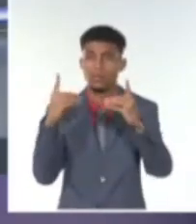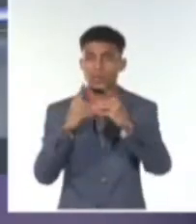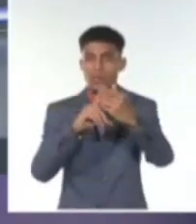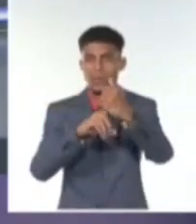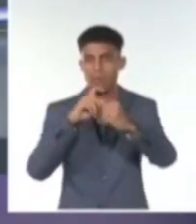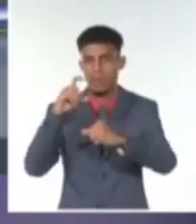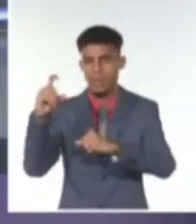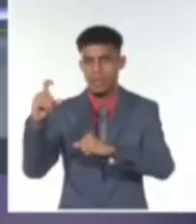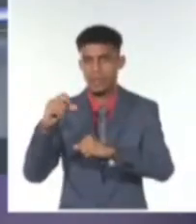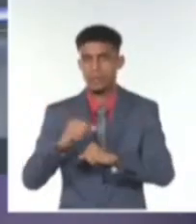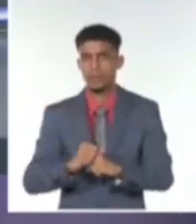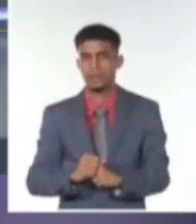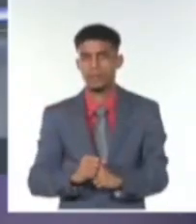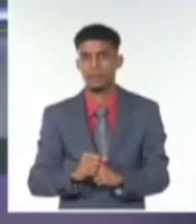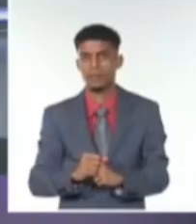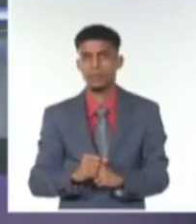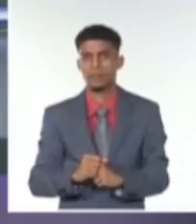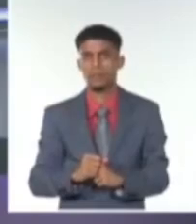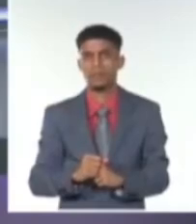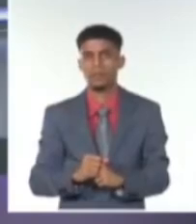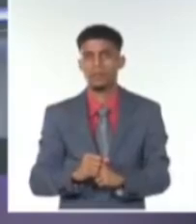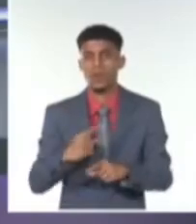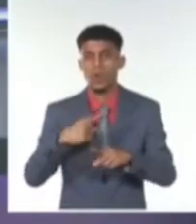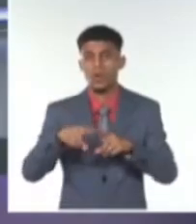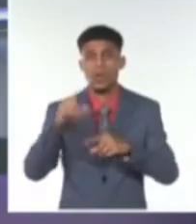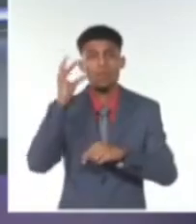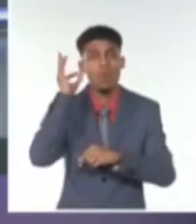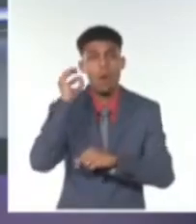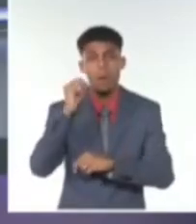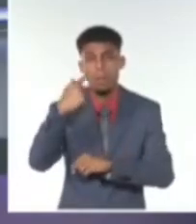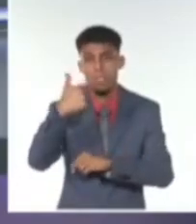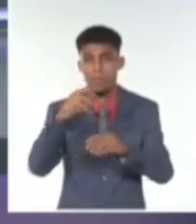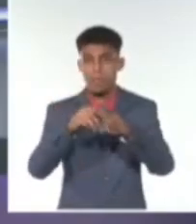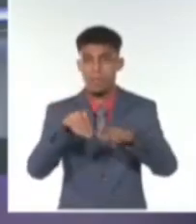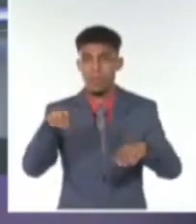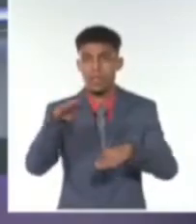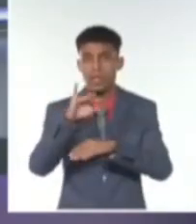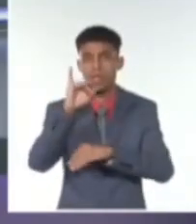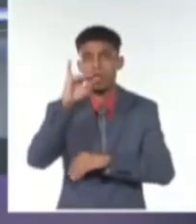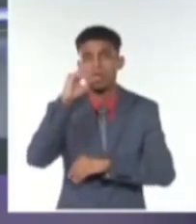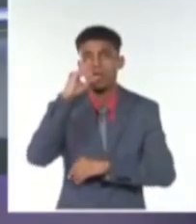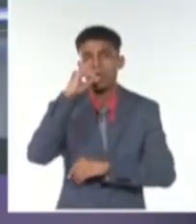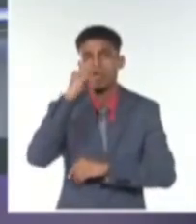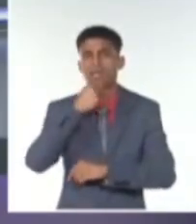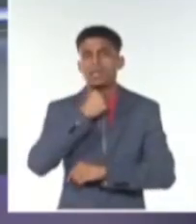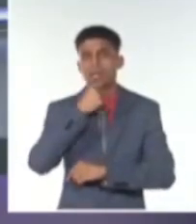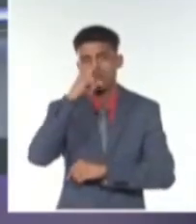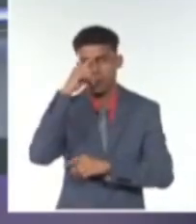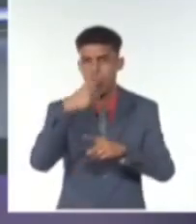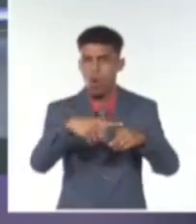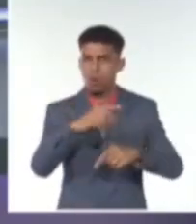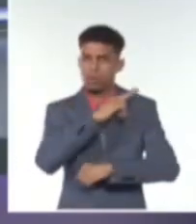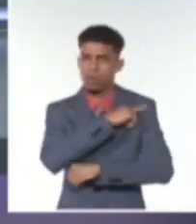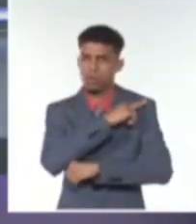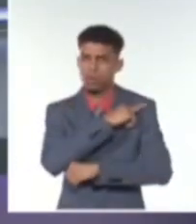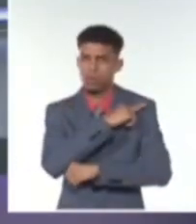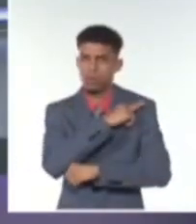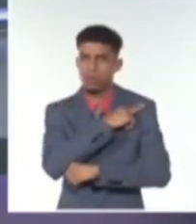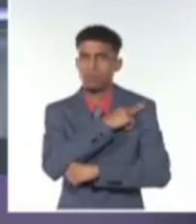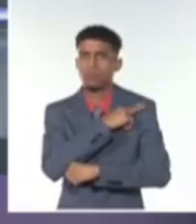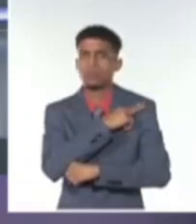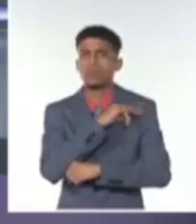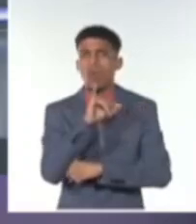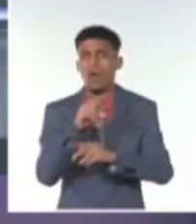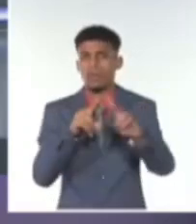Partido, Inés María Chacman Guau, viceprimera ministra de la República, así como otros directivos de la UPEC, el Instituto de Información y